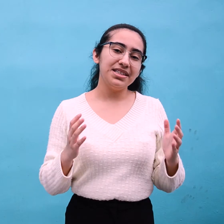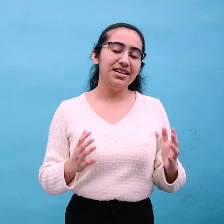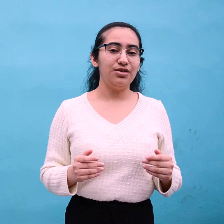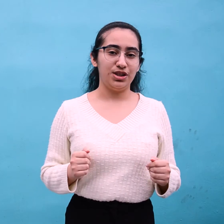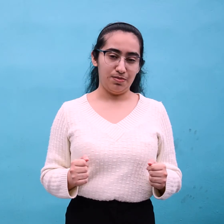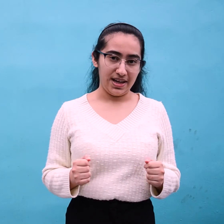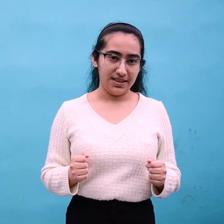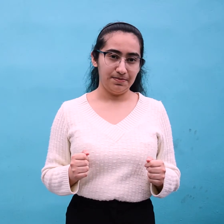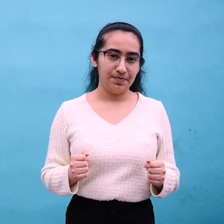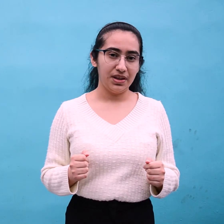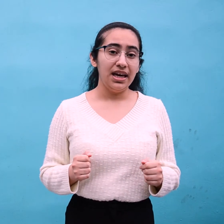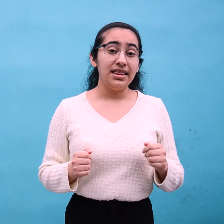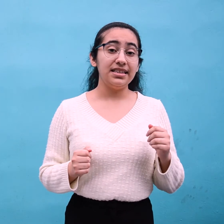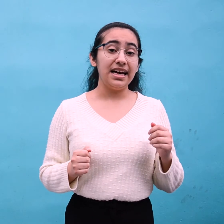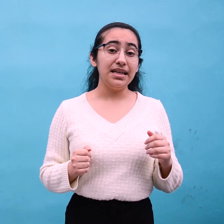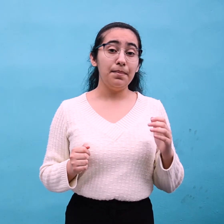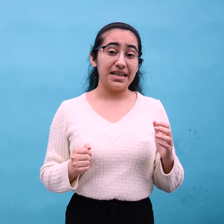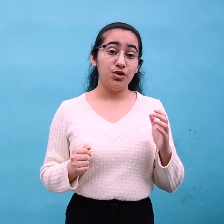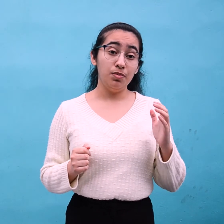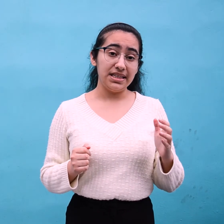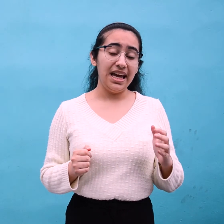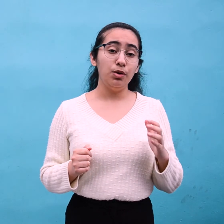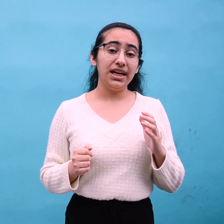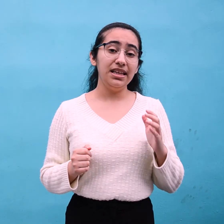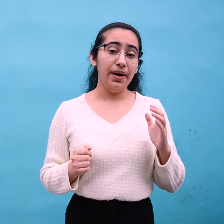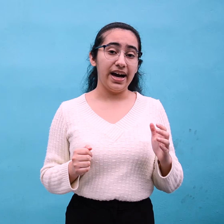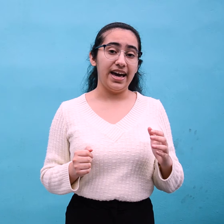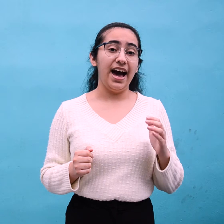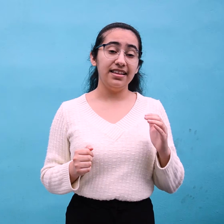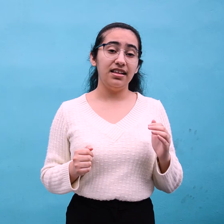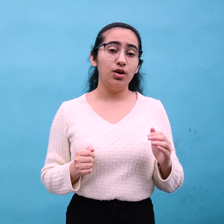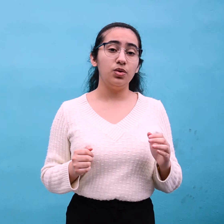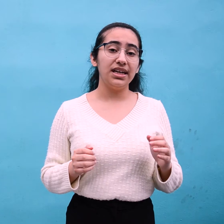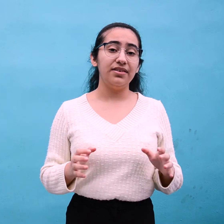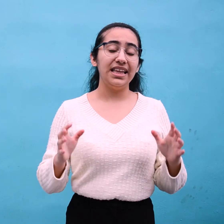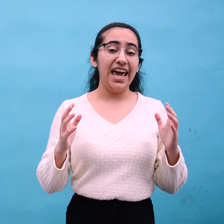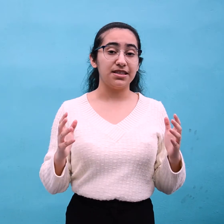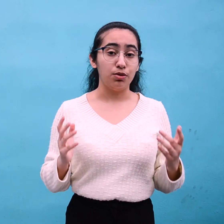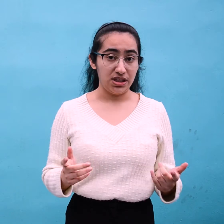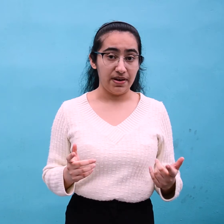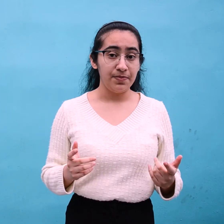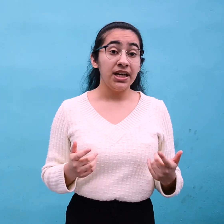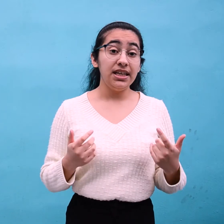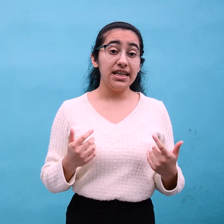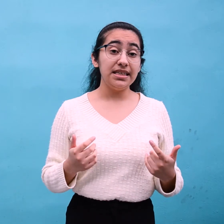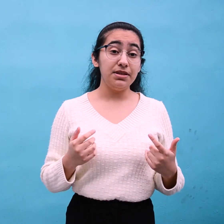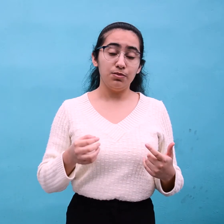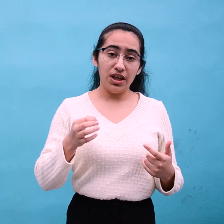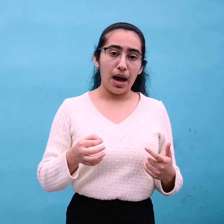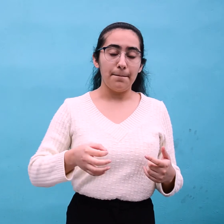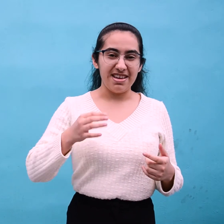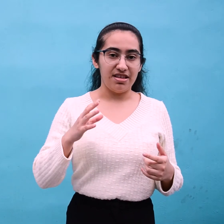que le pasan a nuestro país desde hace más de un mes el volcán de pacaya ha tenido una actividad explosiva y